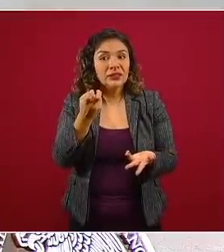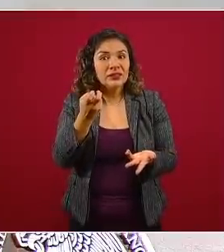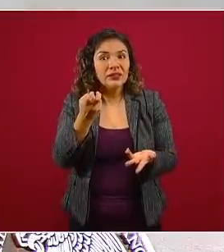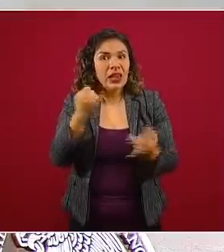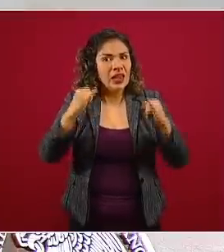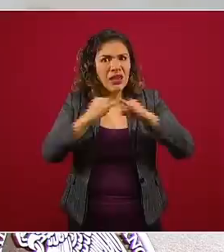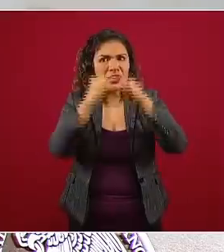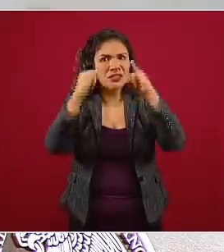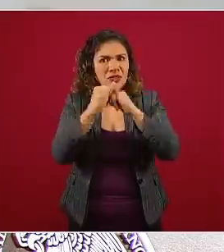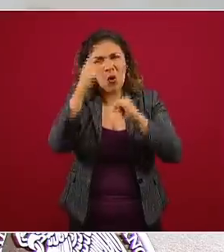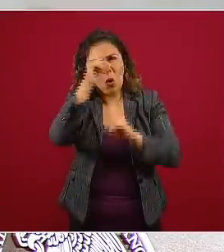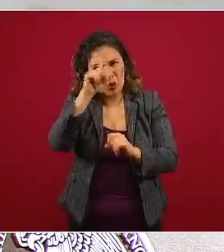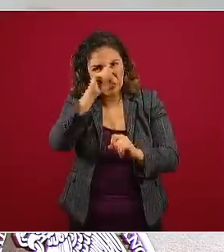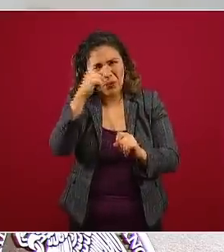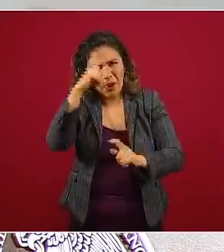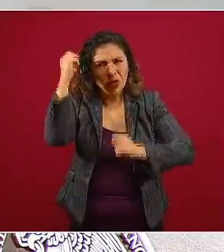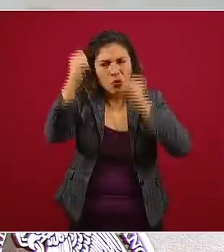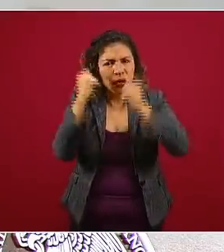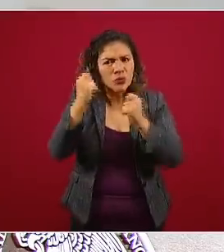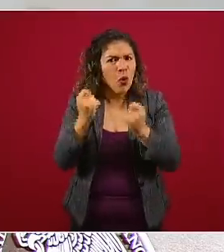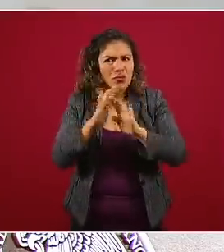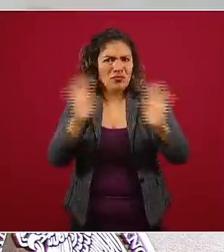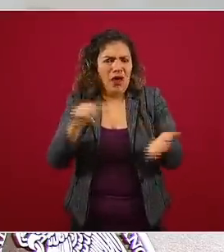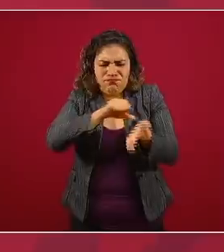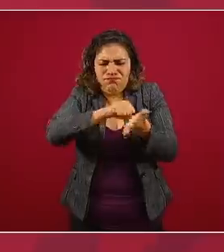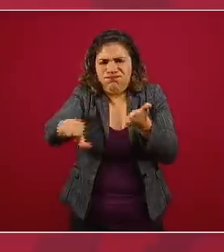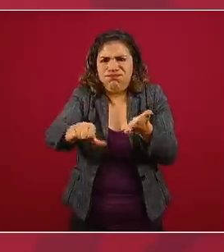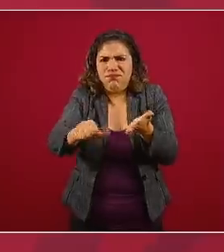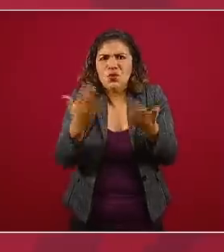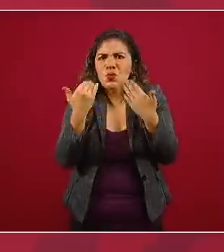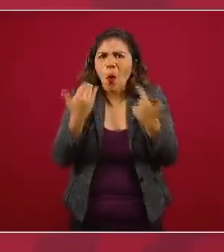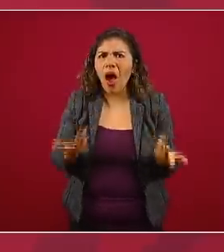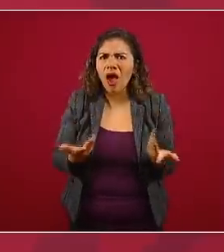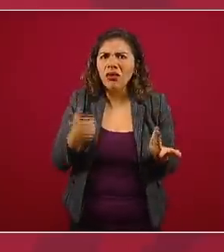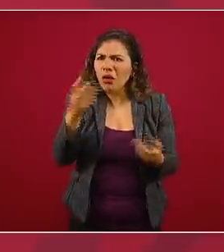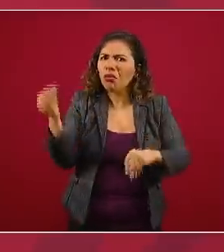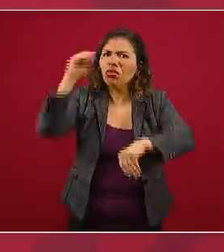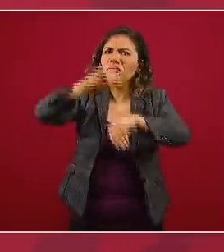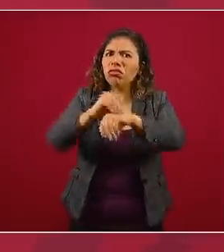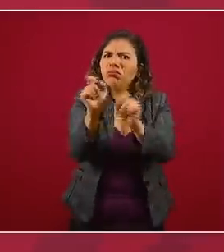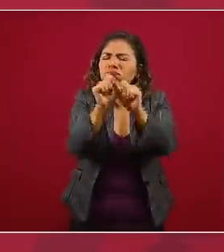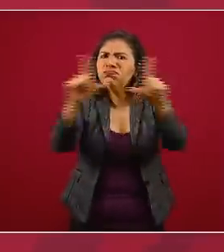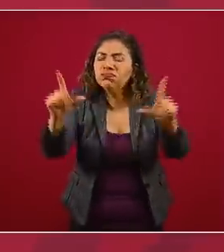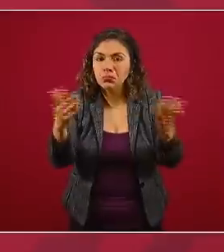existe entonces de dónde salió